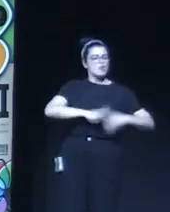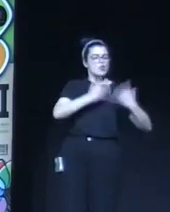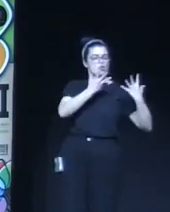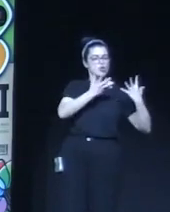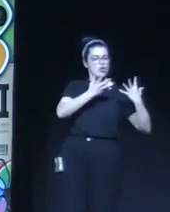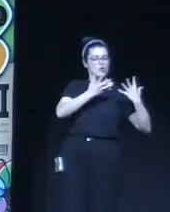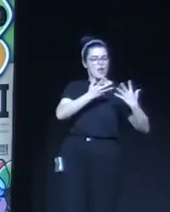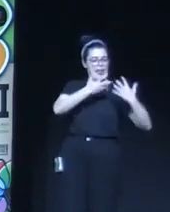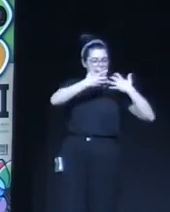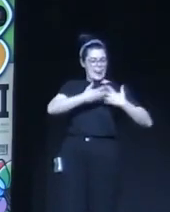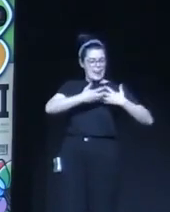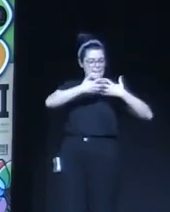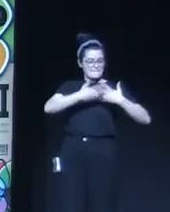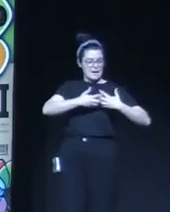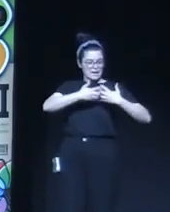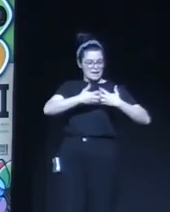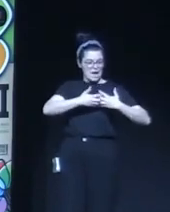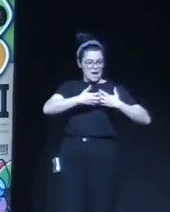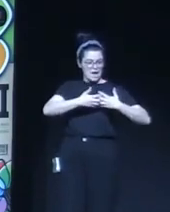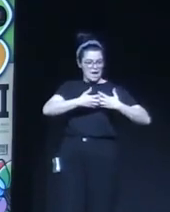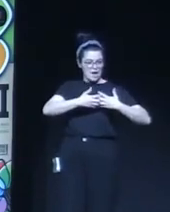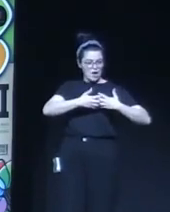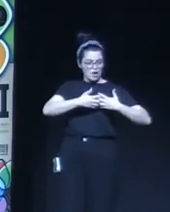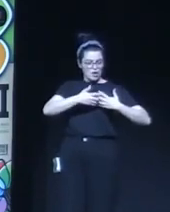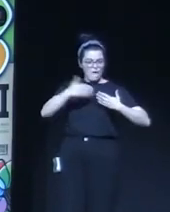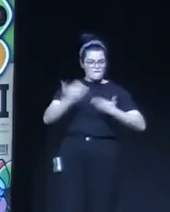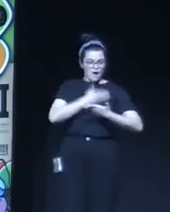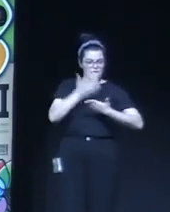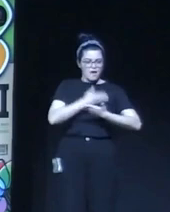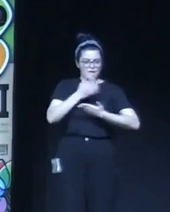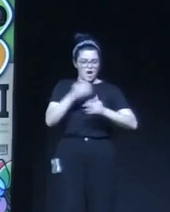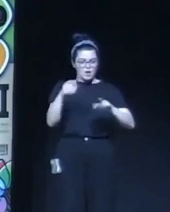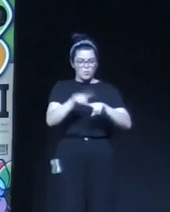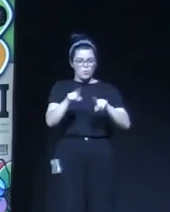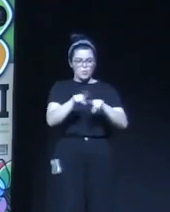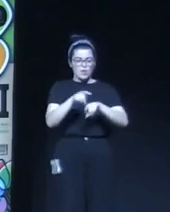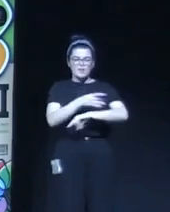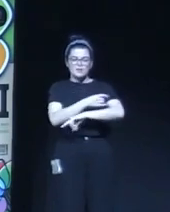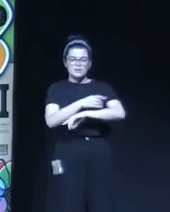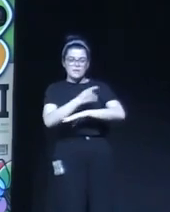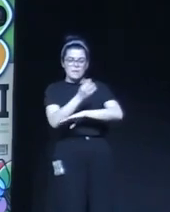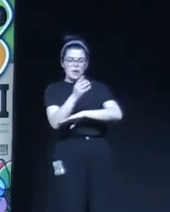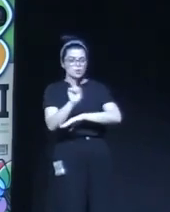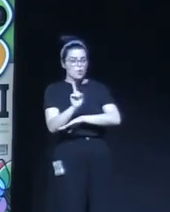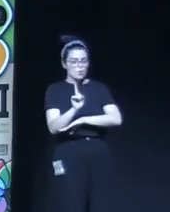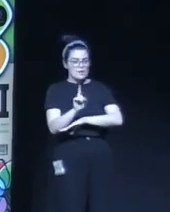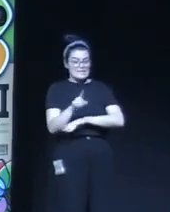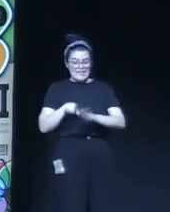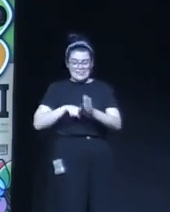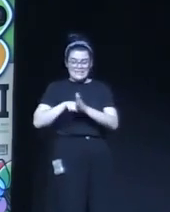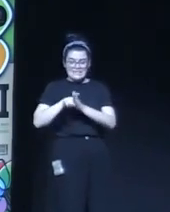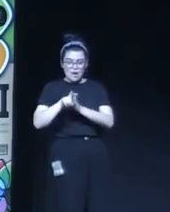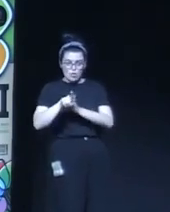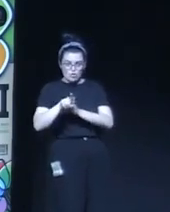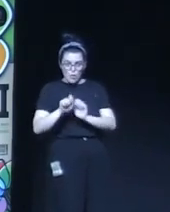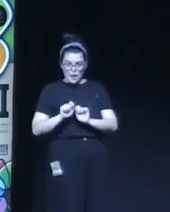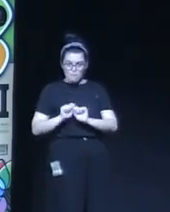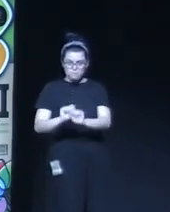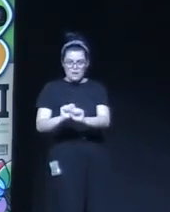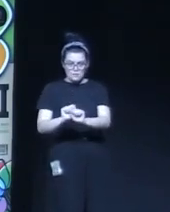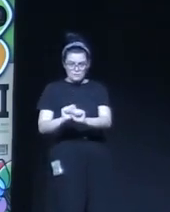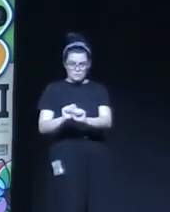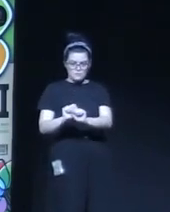de vapor que funciona a todo gas, no, es el freno que le damos al desarrollo para parar esta sangría